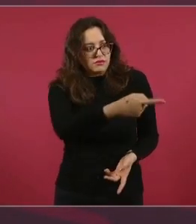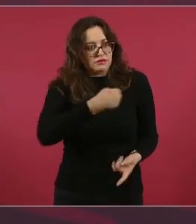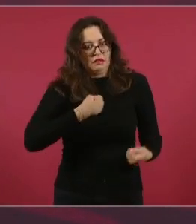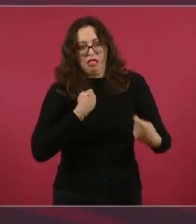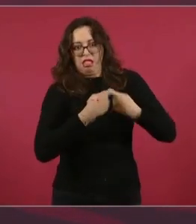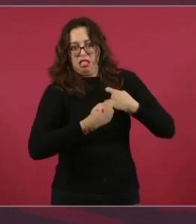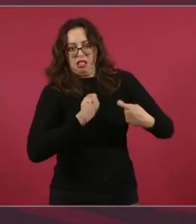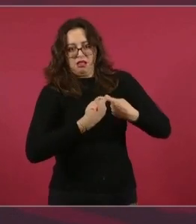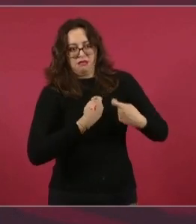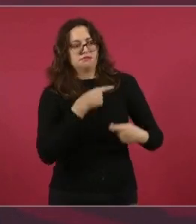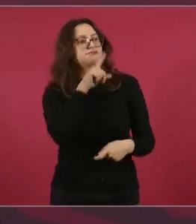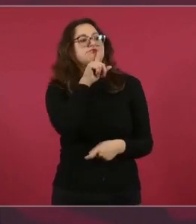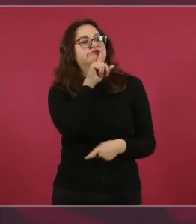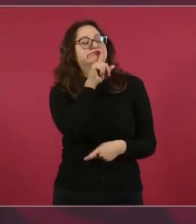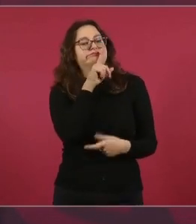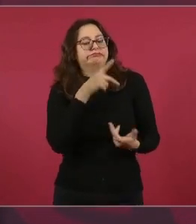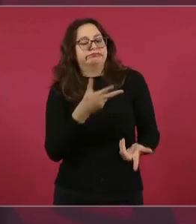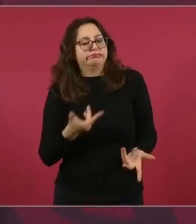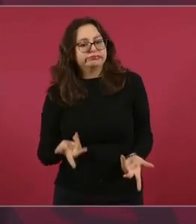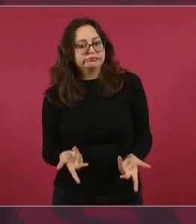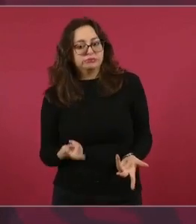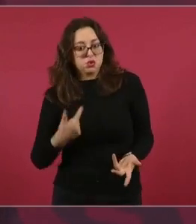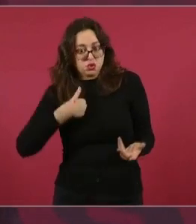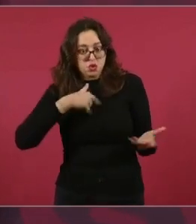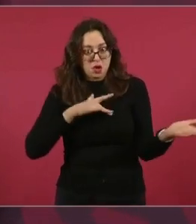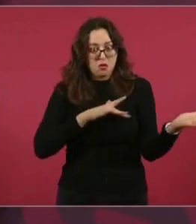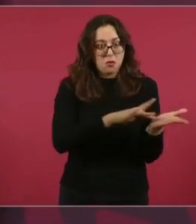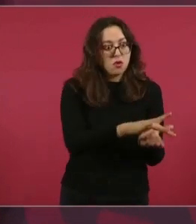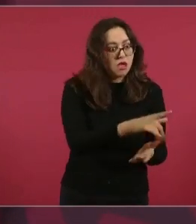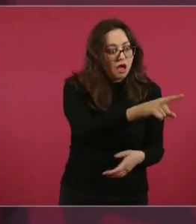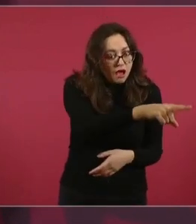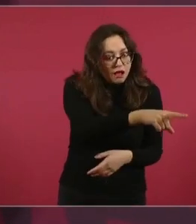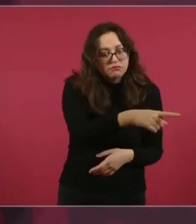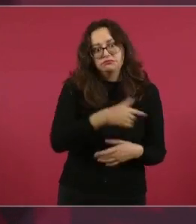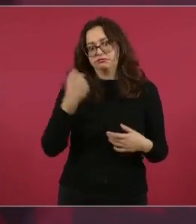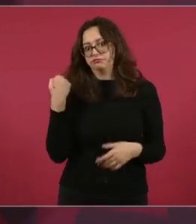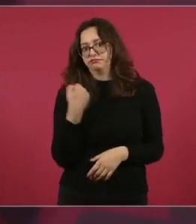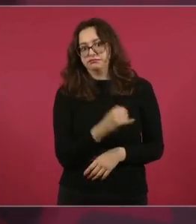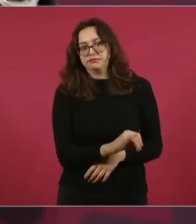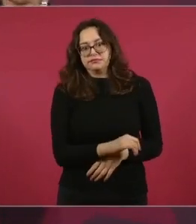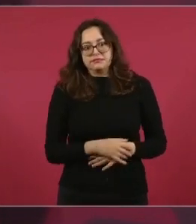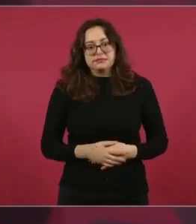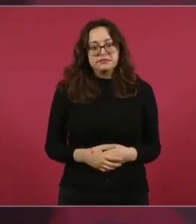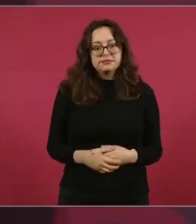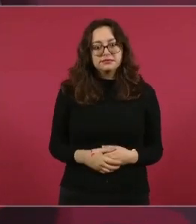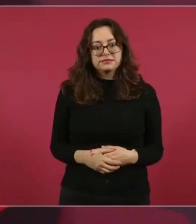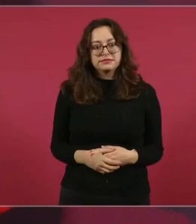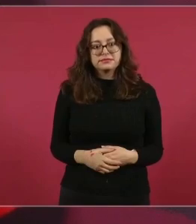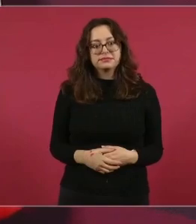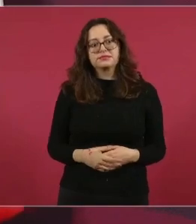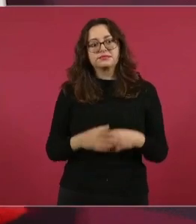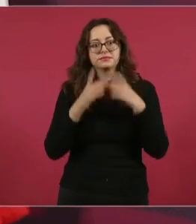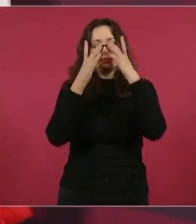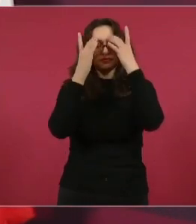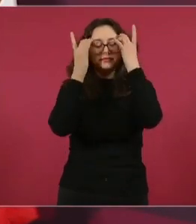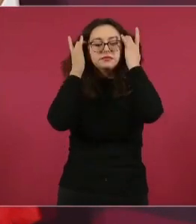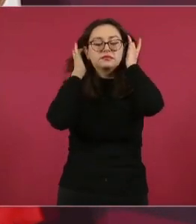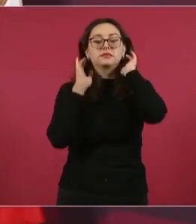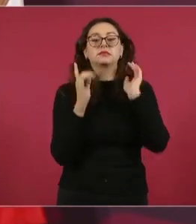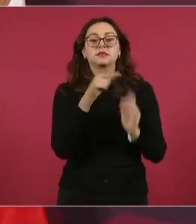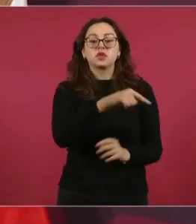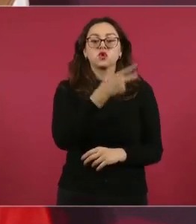dirige Claudia X González, que es el